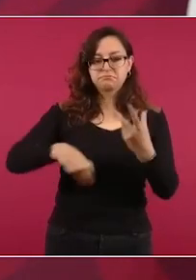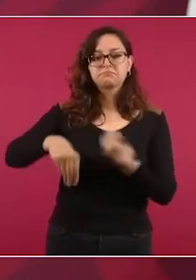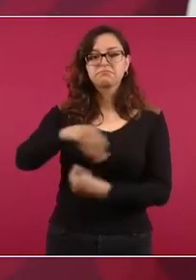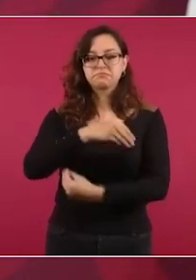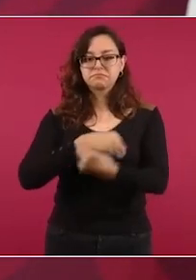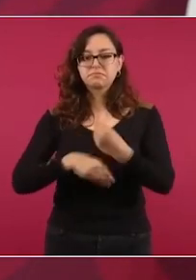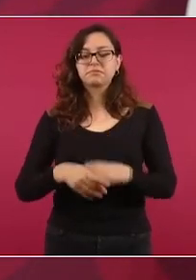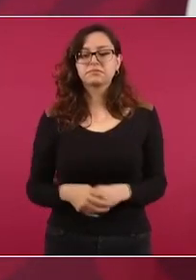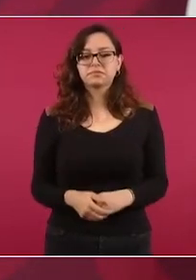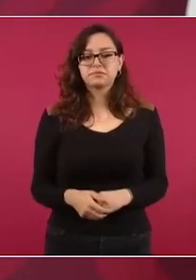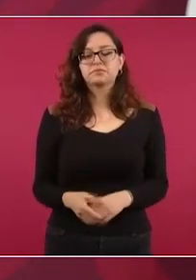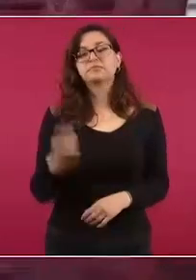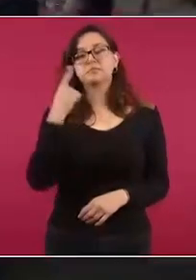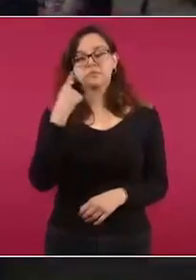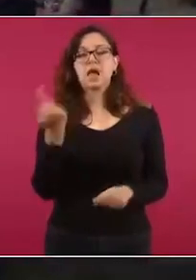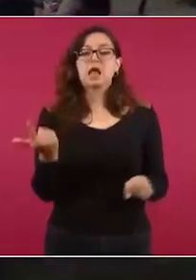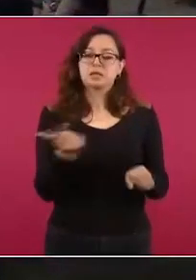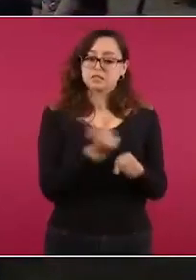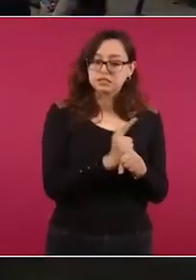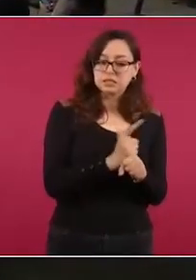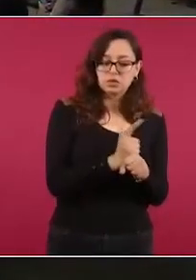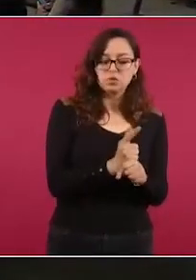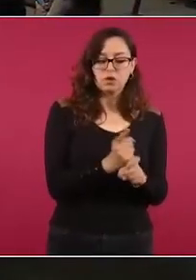tiene licenciatura en Matemática